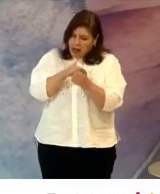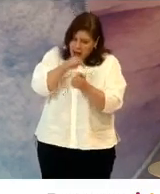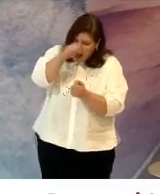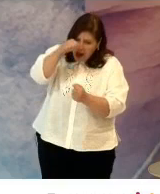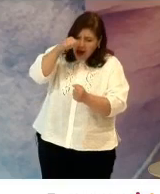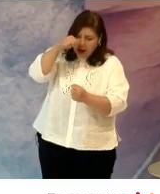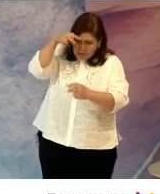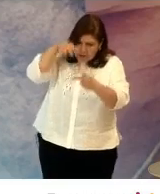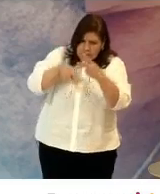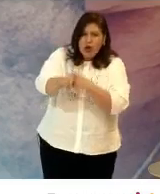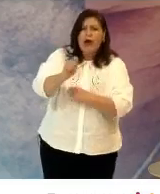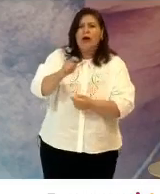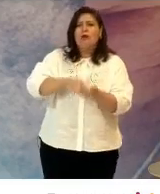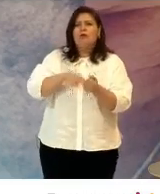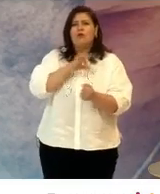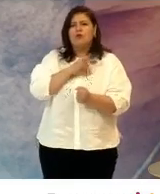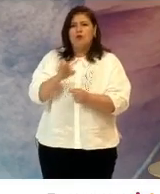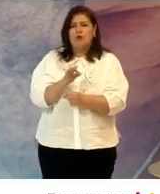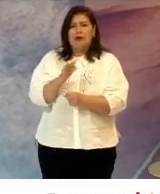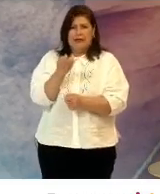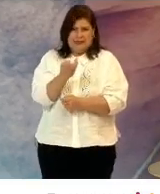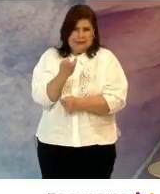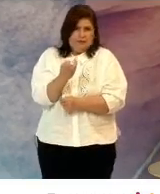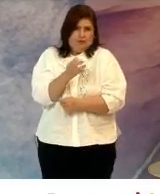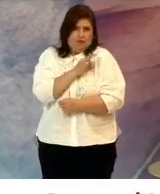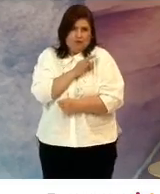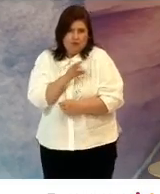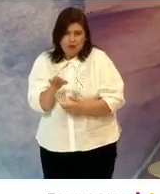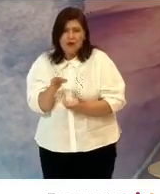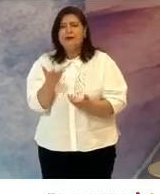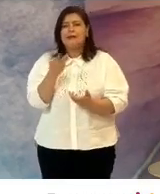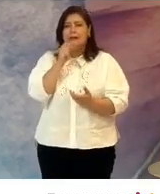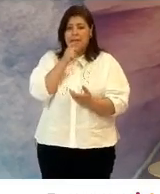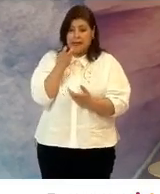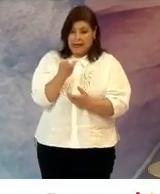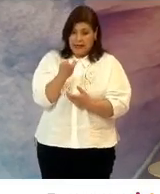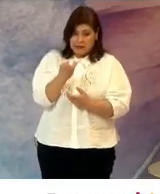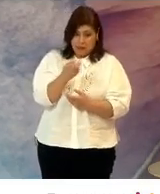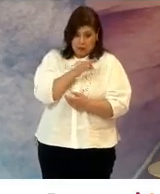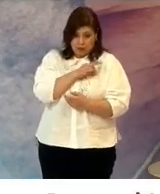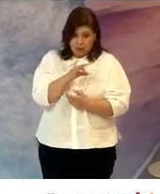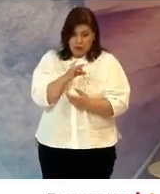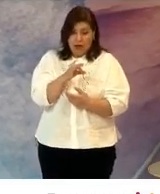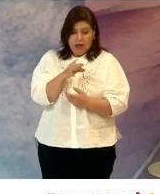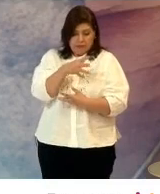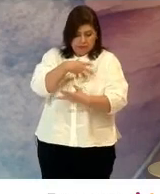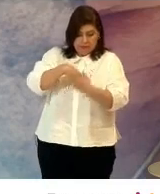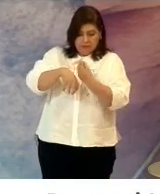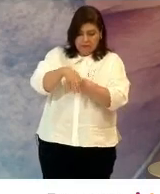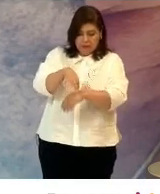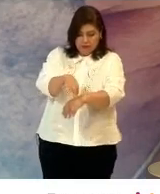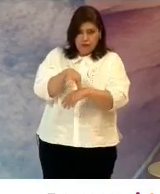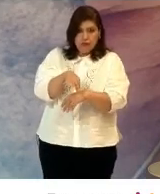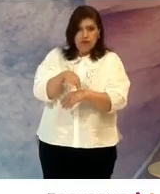y hacer que esta posibilidad se manifieste en la realidad. Eso